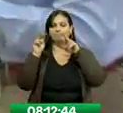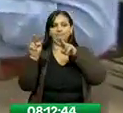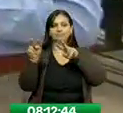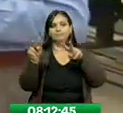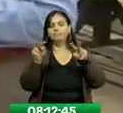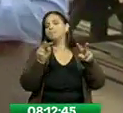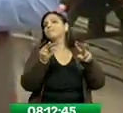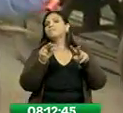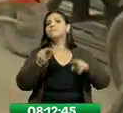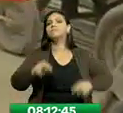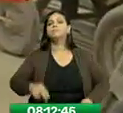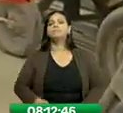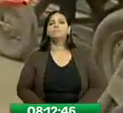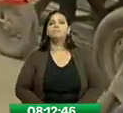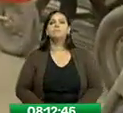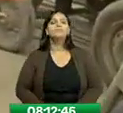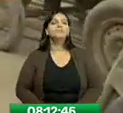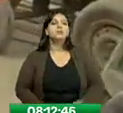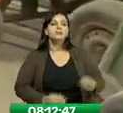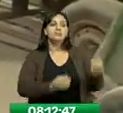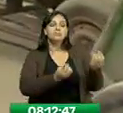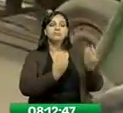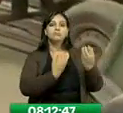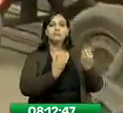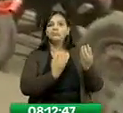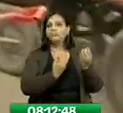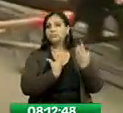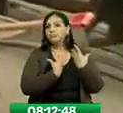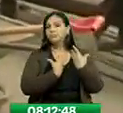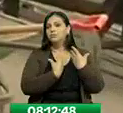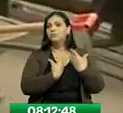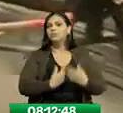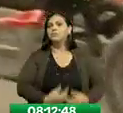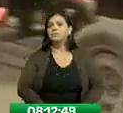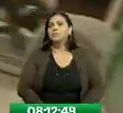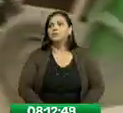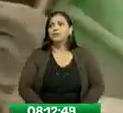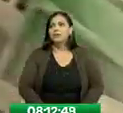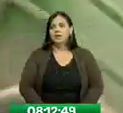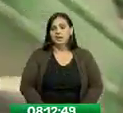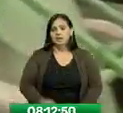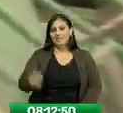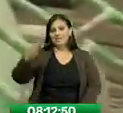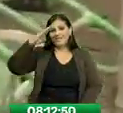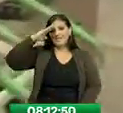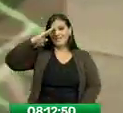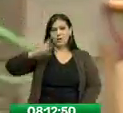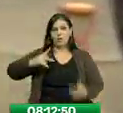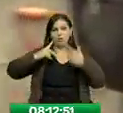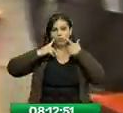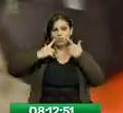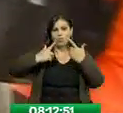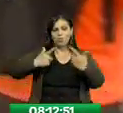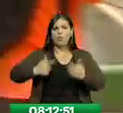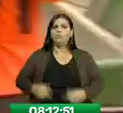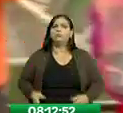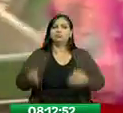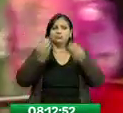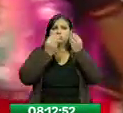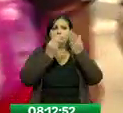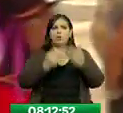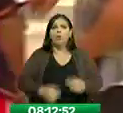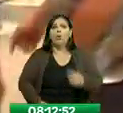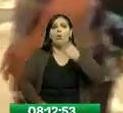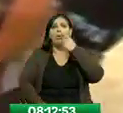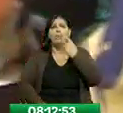por acá de acuerdo que manifiesta la información que le dio el guardia a la persona encargada indica que una persona llegó